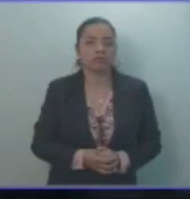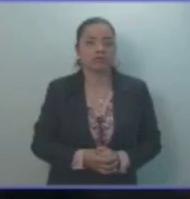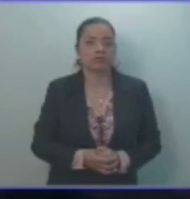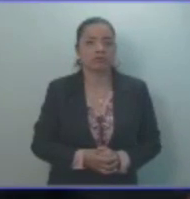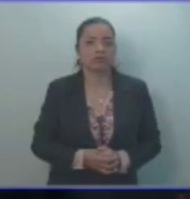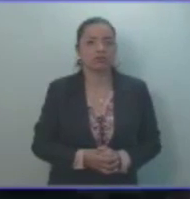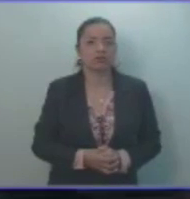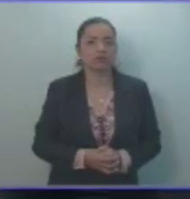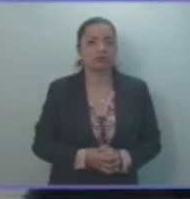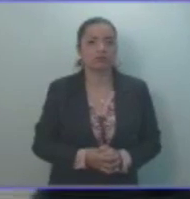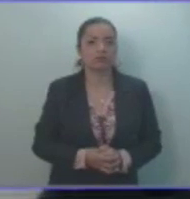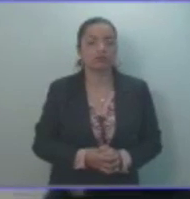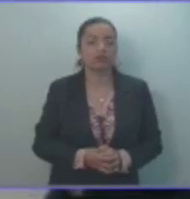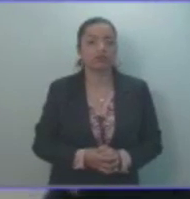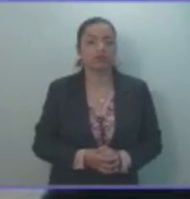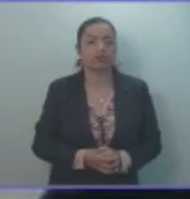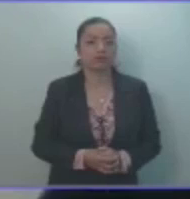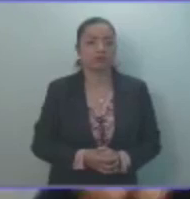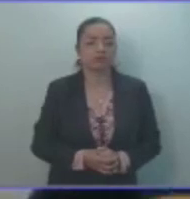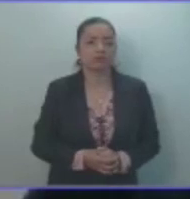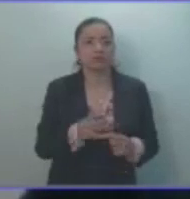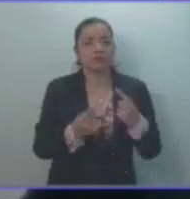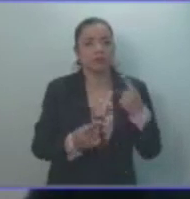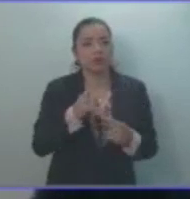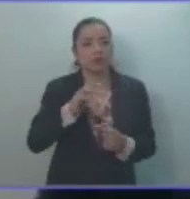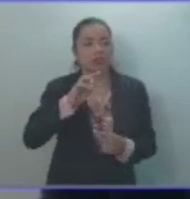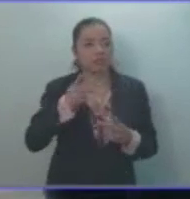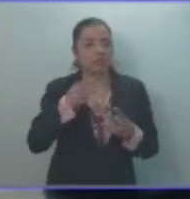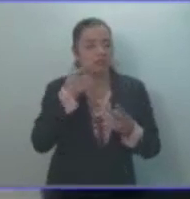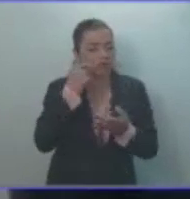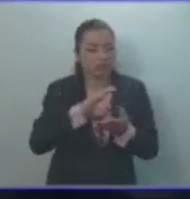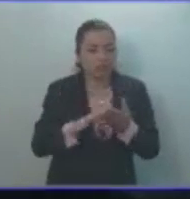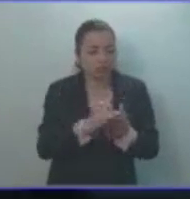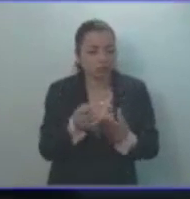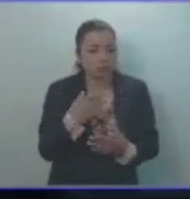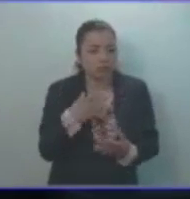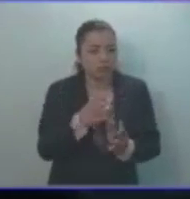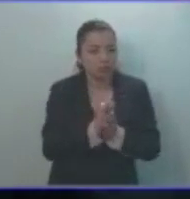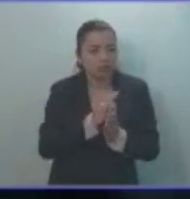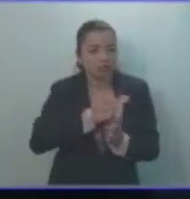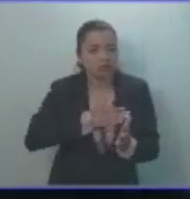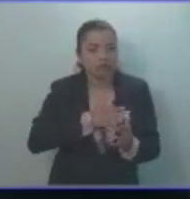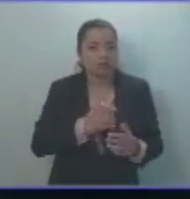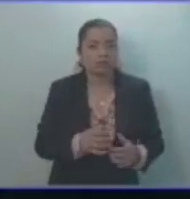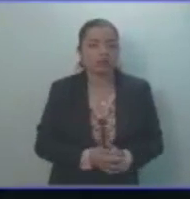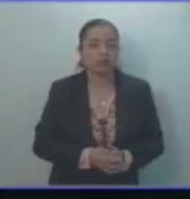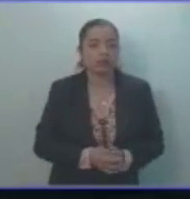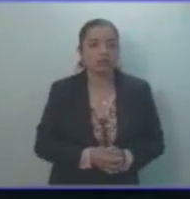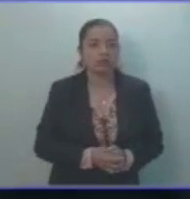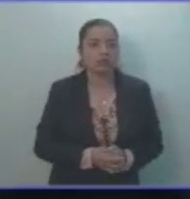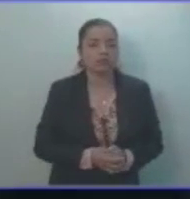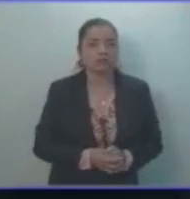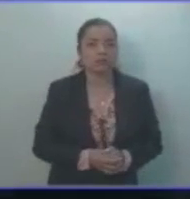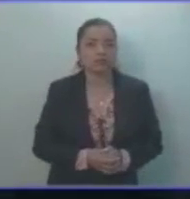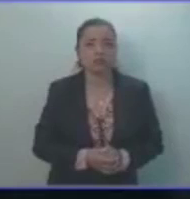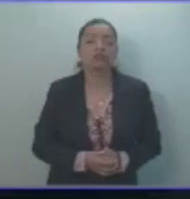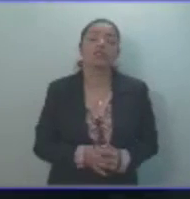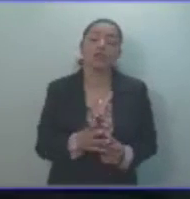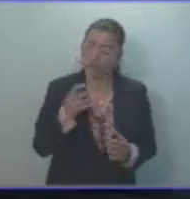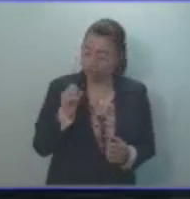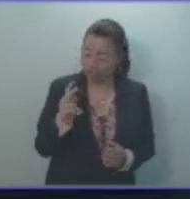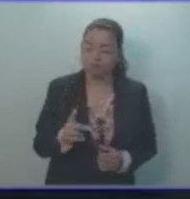A ver. ¿Cuál fue el segundo gasto que me dijo, perdón? Pensiones y subsidios. Ah,